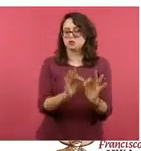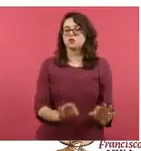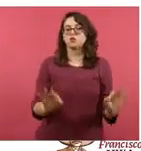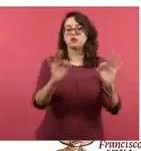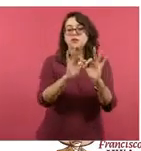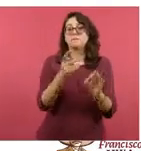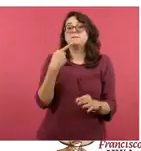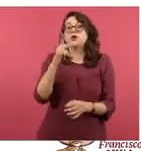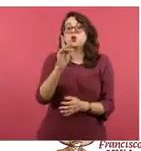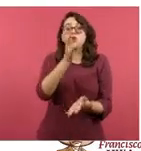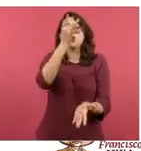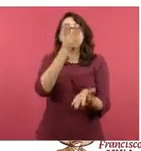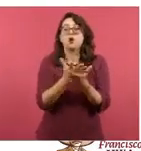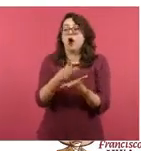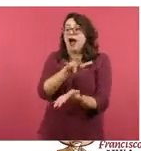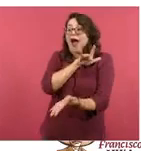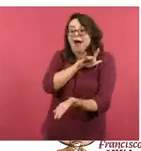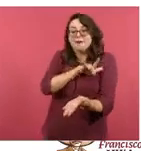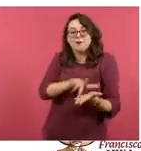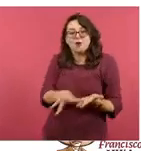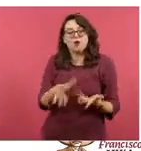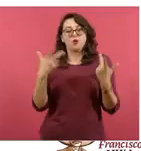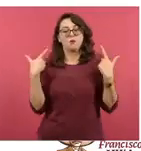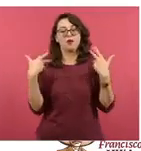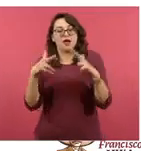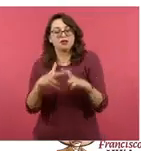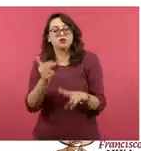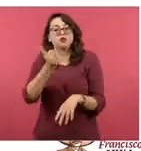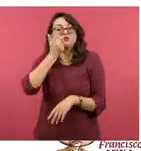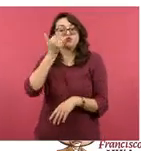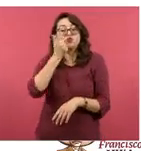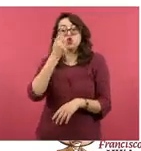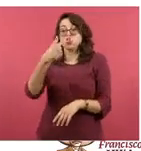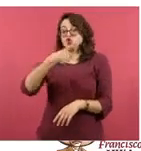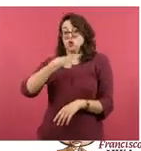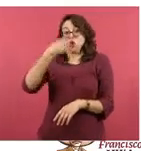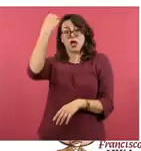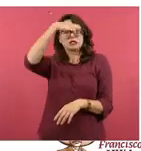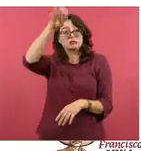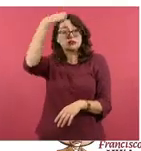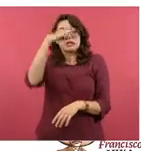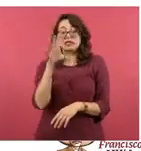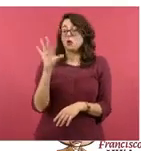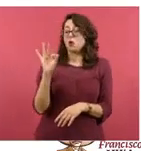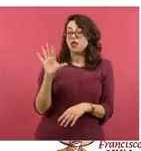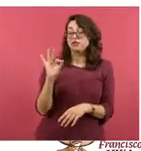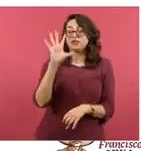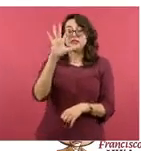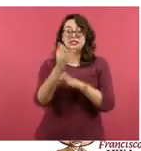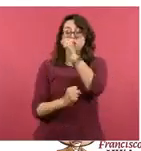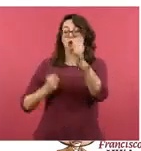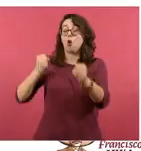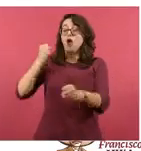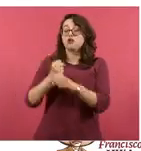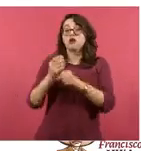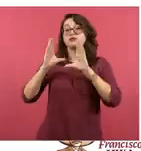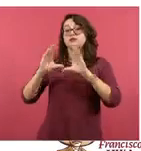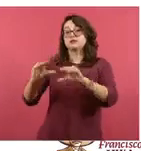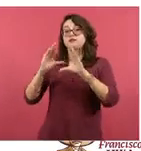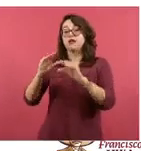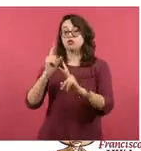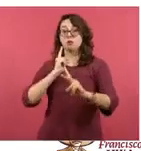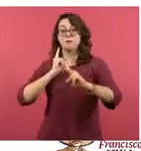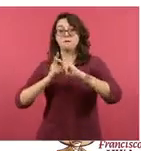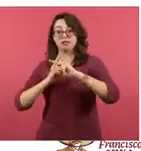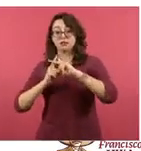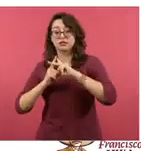miren, mi experiencia de muchos años, por lo menos tengo 45 años trabajando en la enseñanza y el aprendizaje de las matemáticas, es que los padres de familia